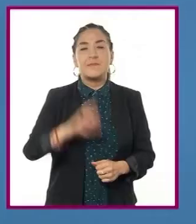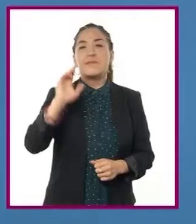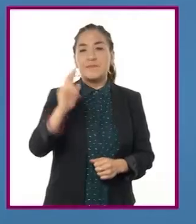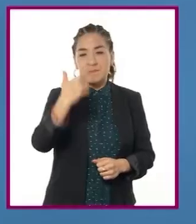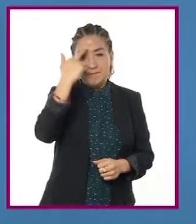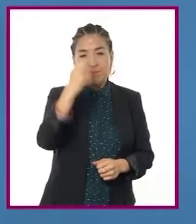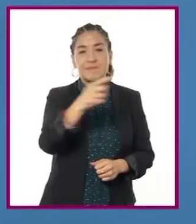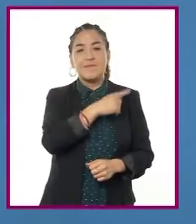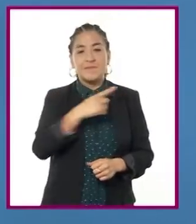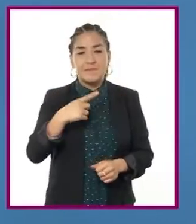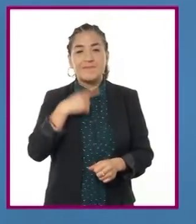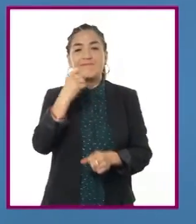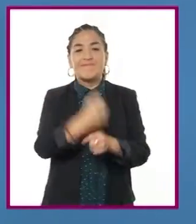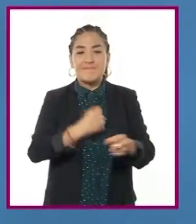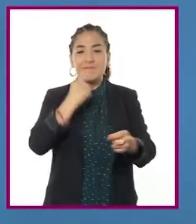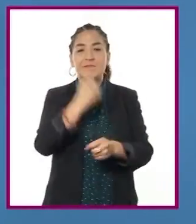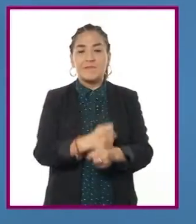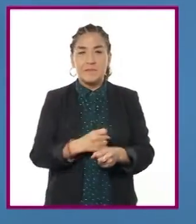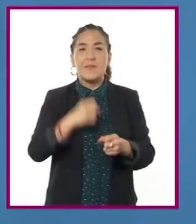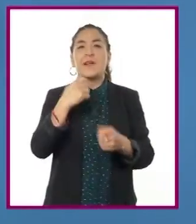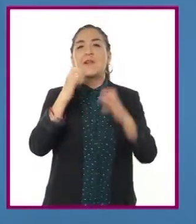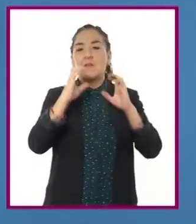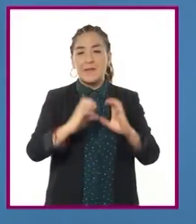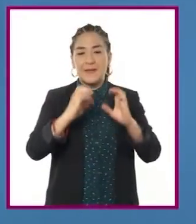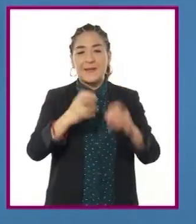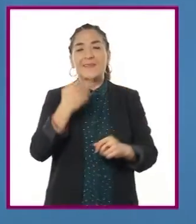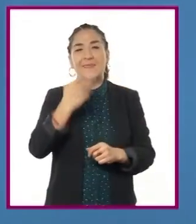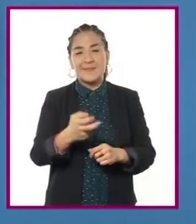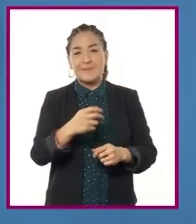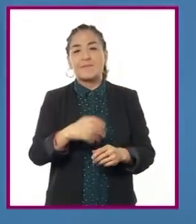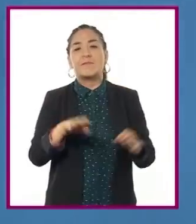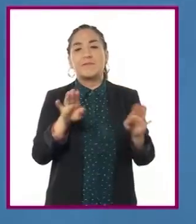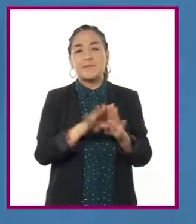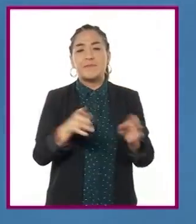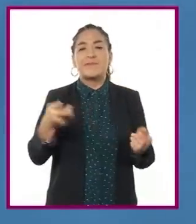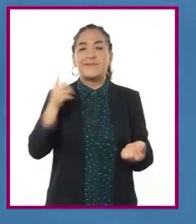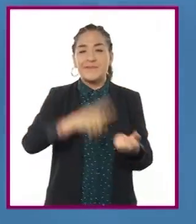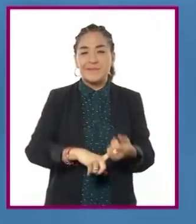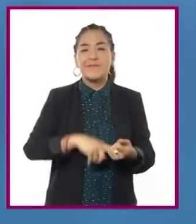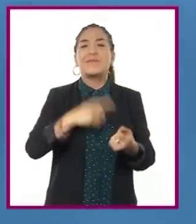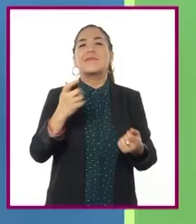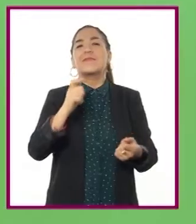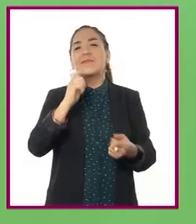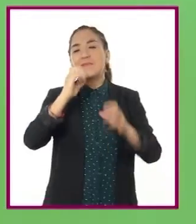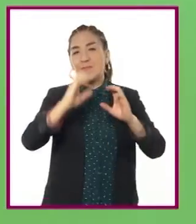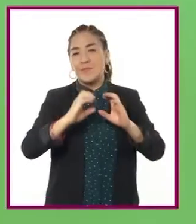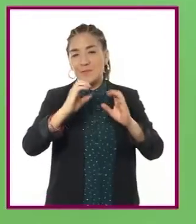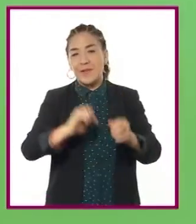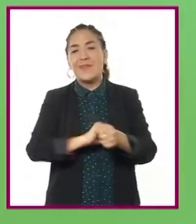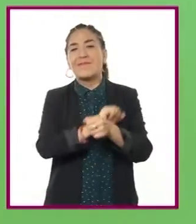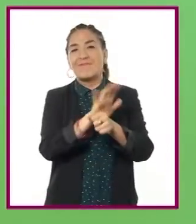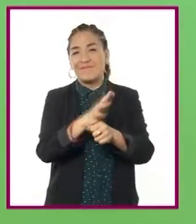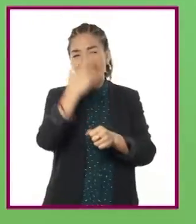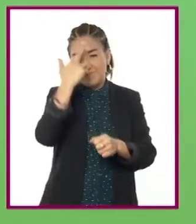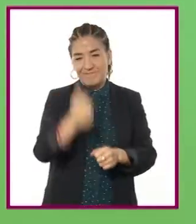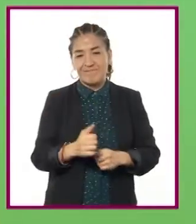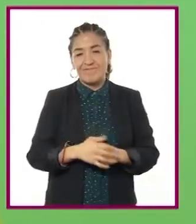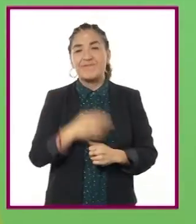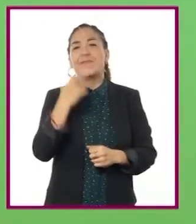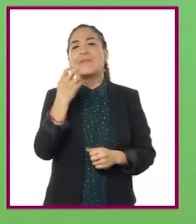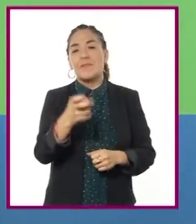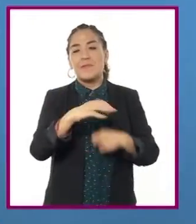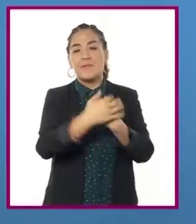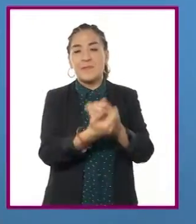Recuerden llevar a la práctica las medidas sanitarias que se han implementado durante la pandemia. Lavarse las manos con agua y